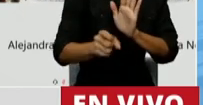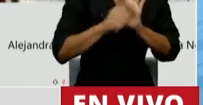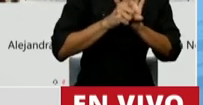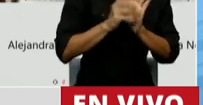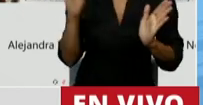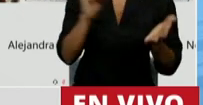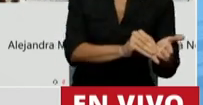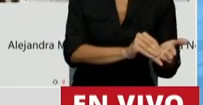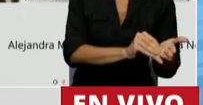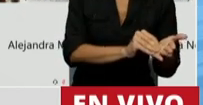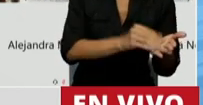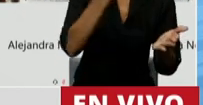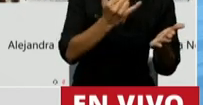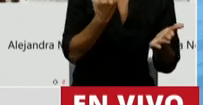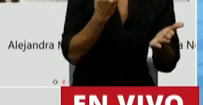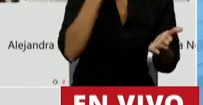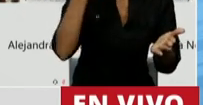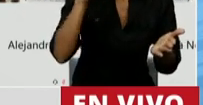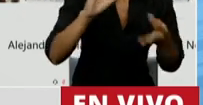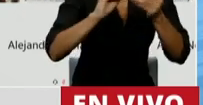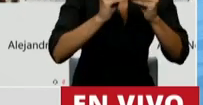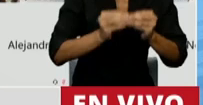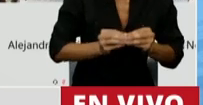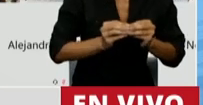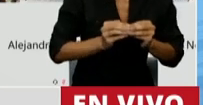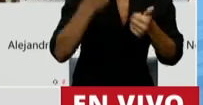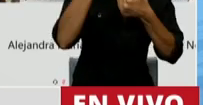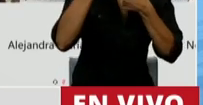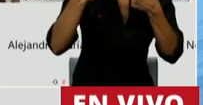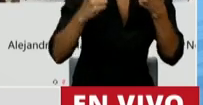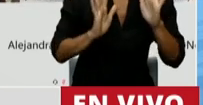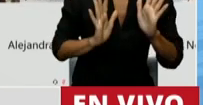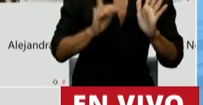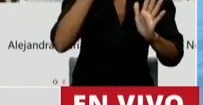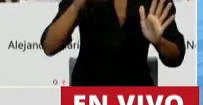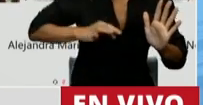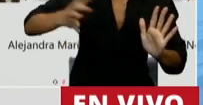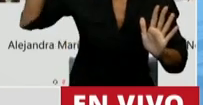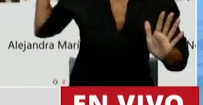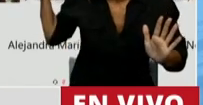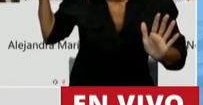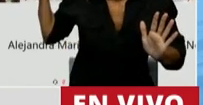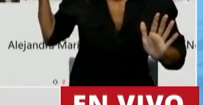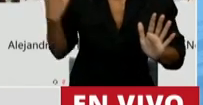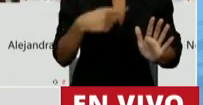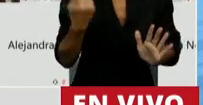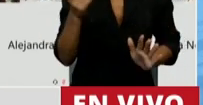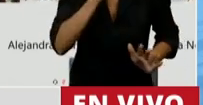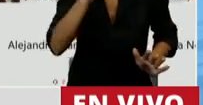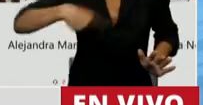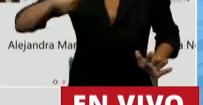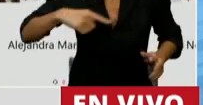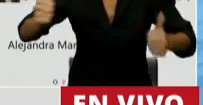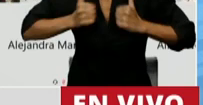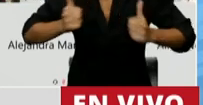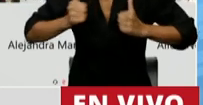distintas causales. 100 años atrás. ¿Cuánto tiempo más tenemos que esperar las mujeres para avanzar